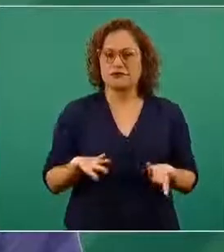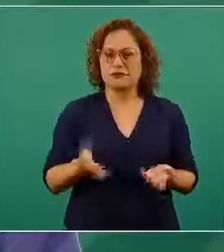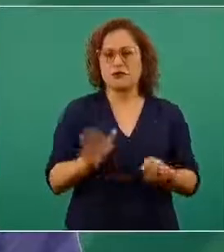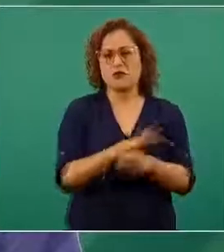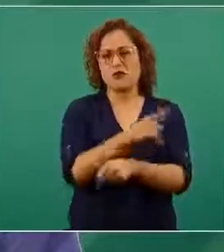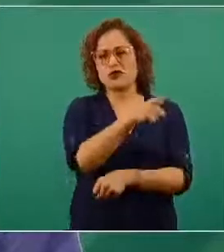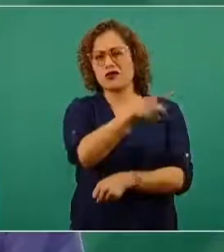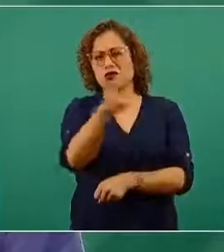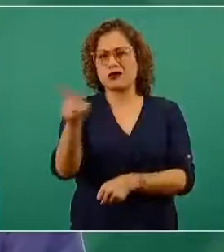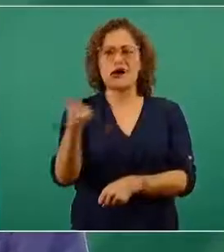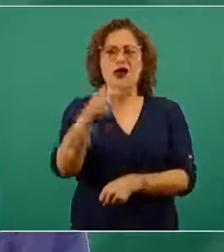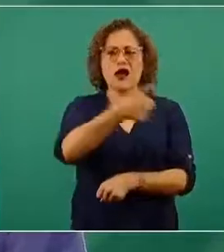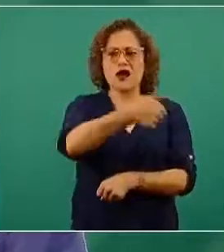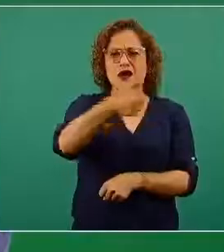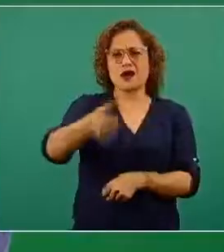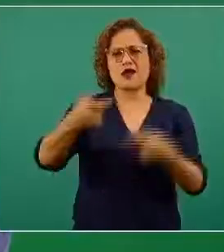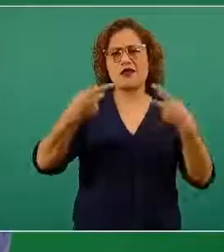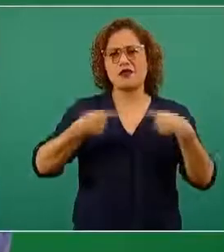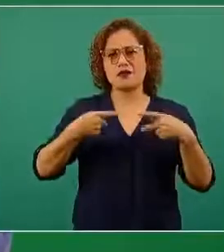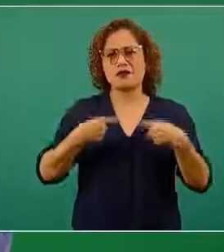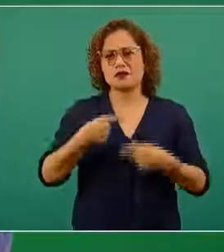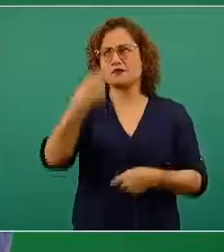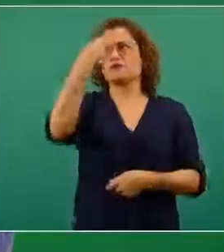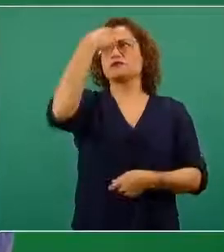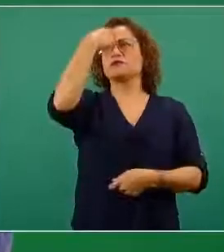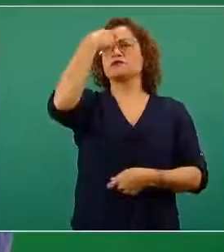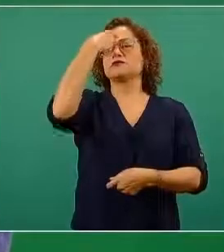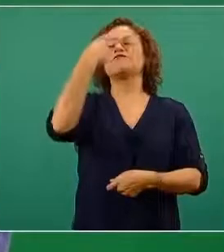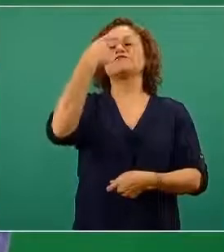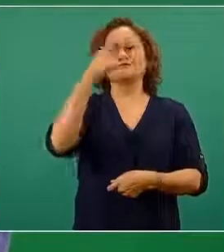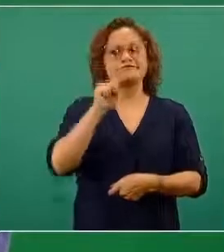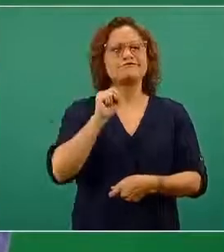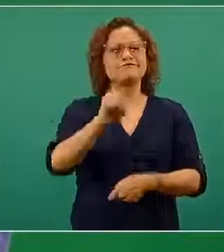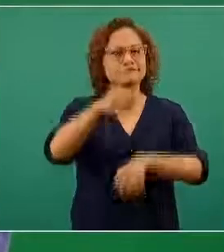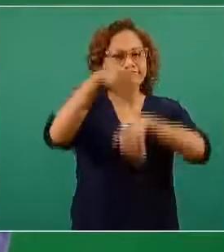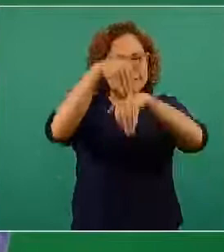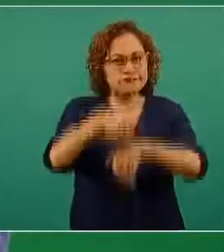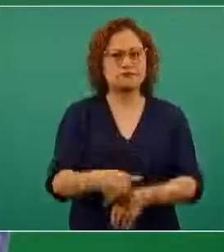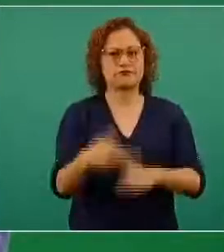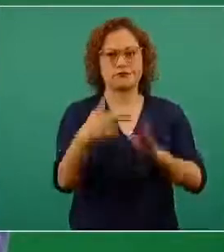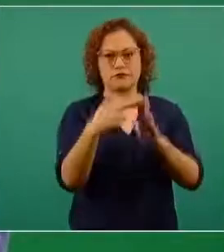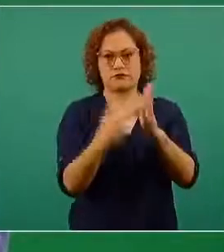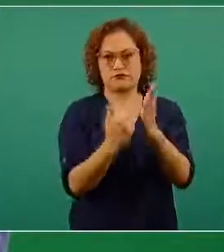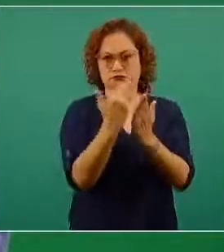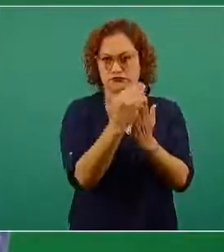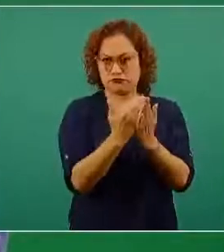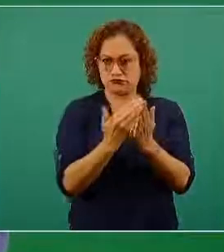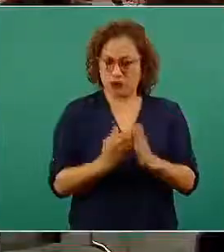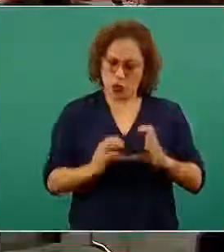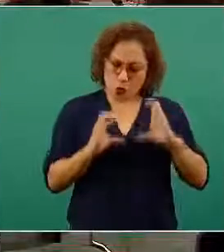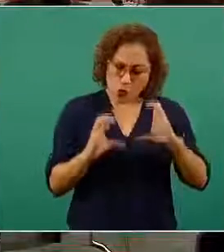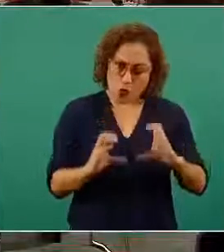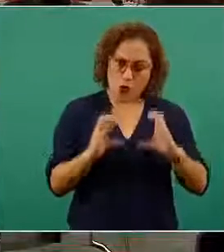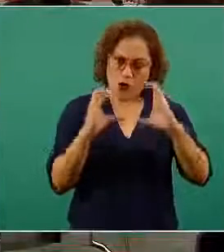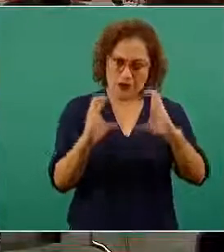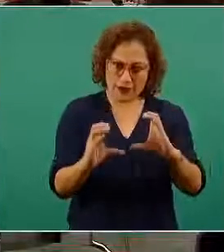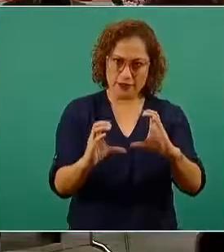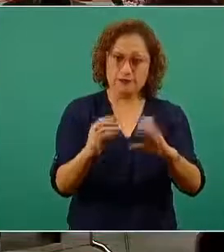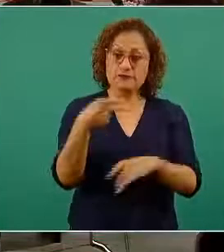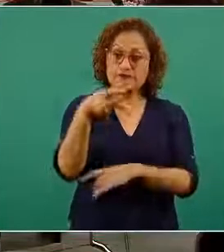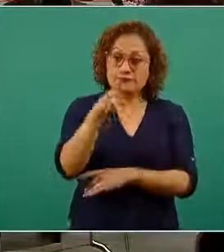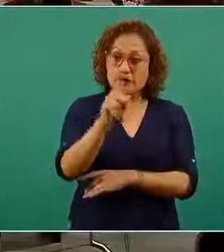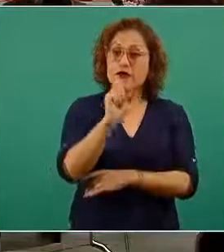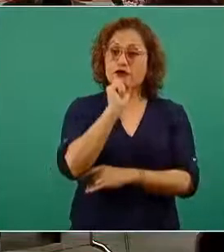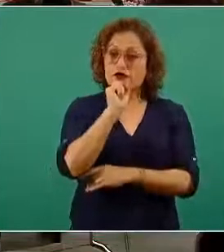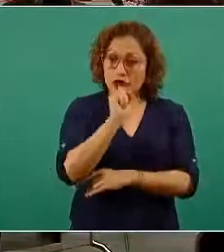las personas al seguir esas medidas y hay otra parte que es importantísima, que es la responsabilidad